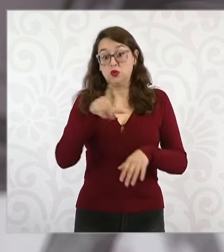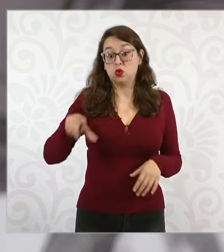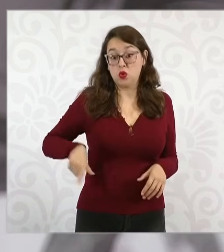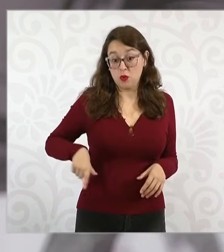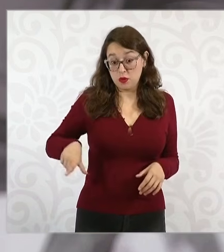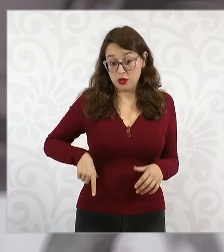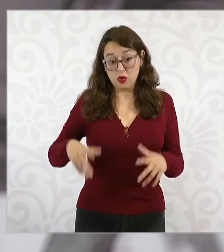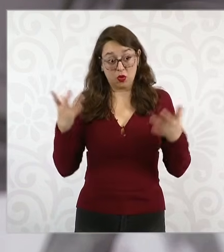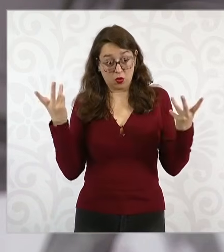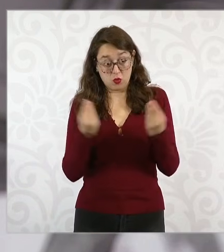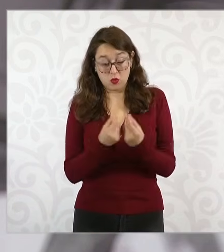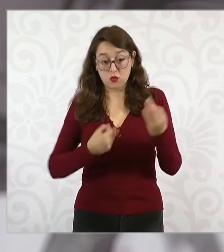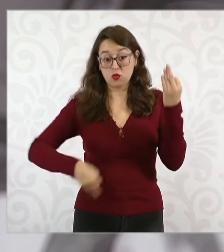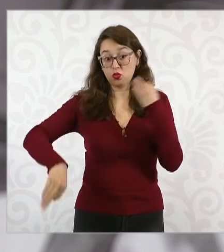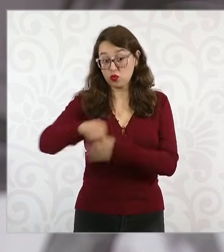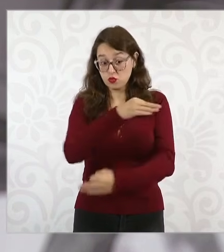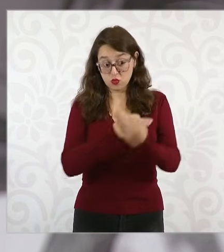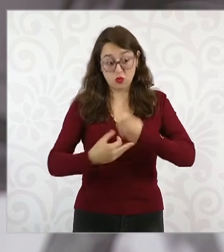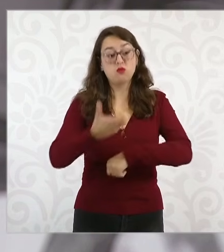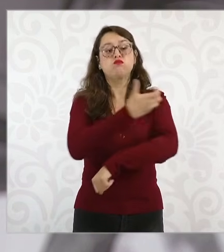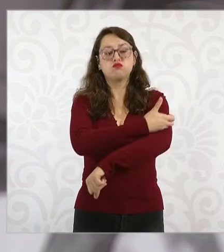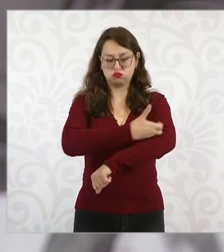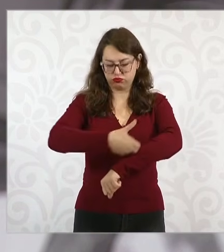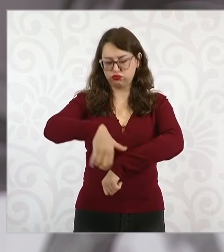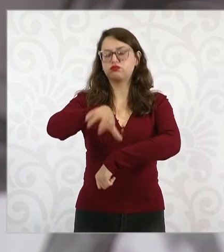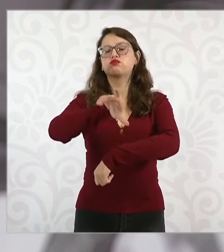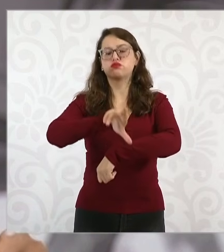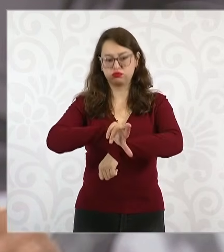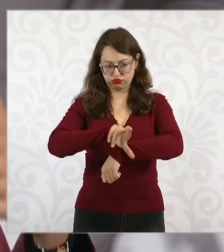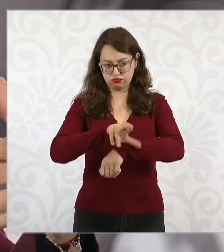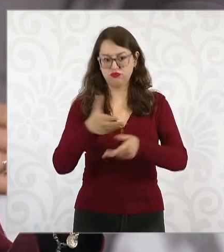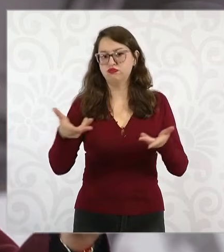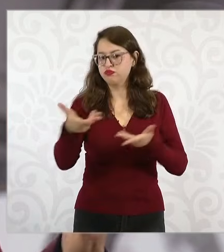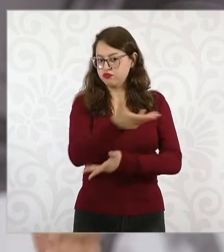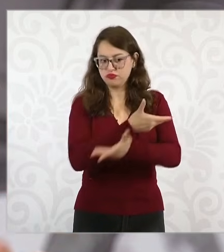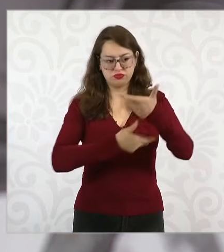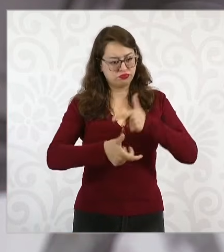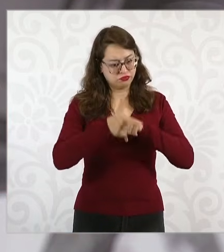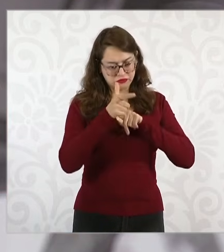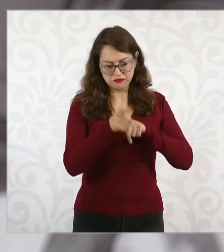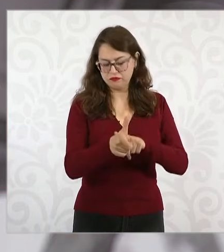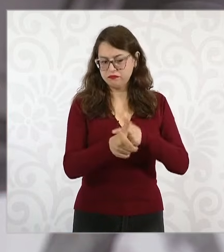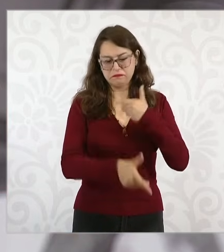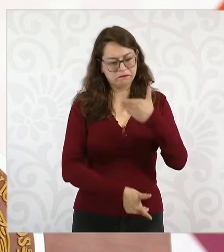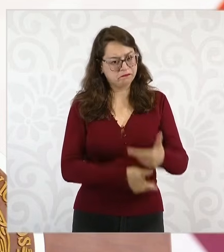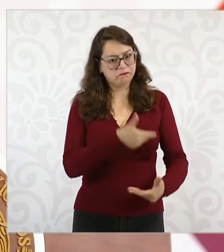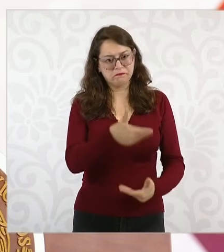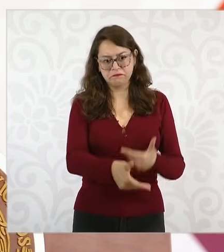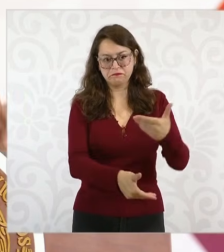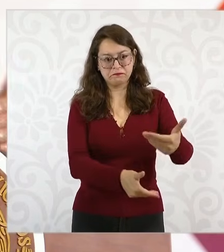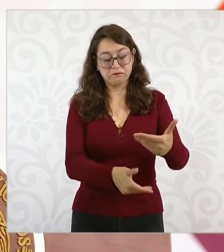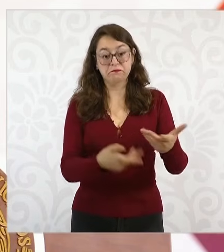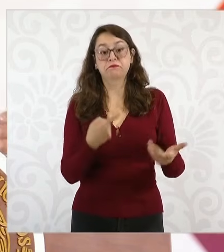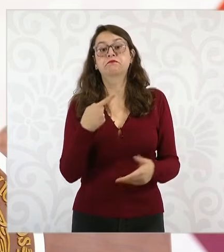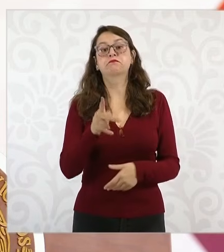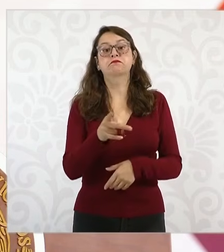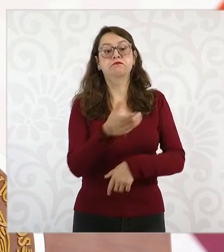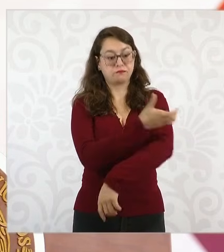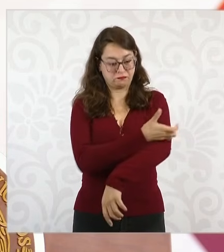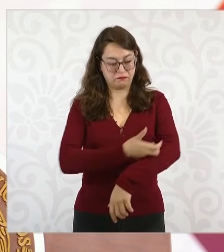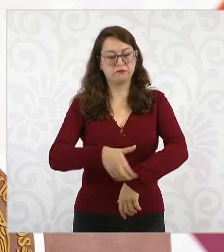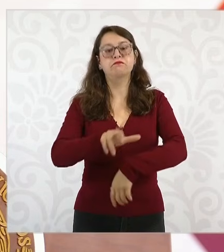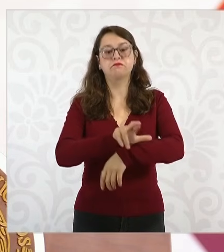todas sus instituciones para el tema de seguridad, esa seguimos avanzando. pero es cooperación